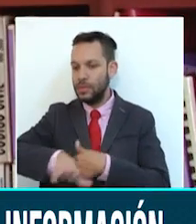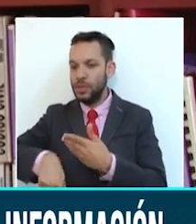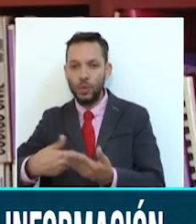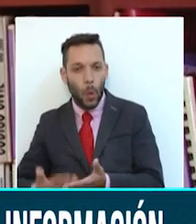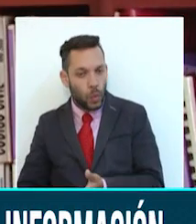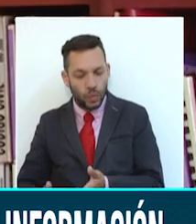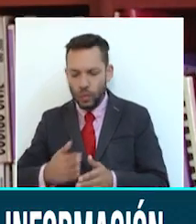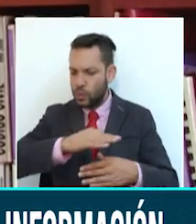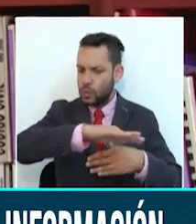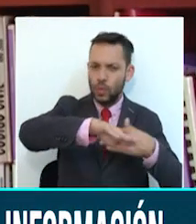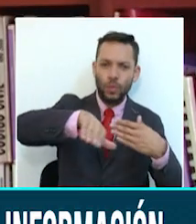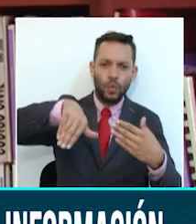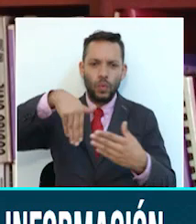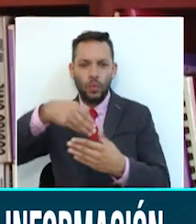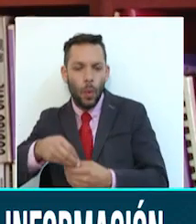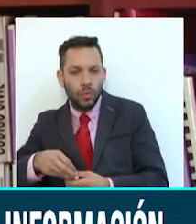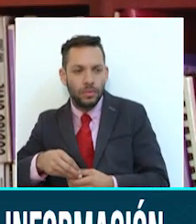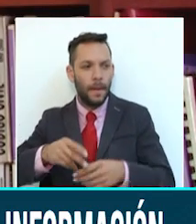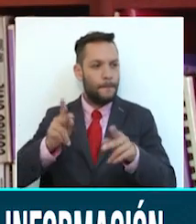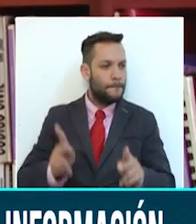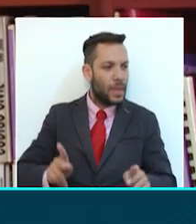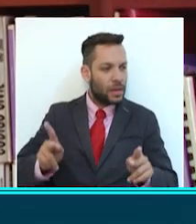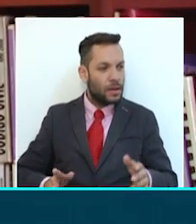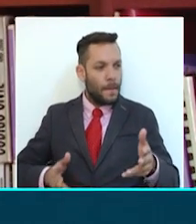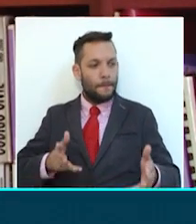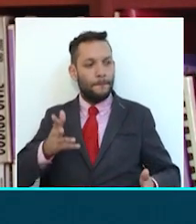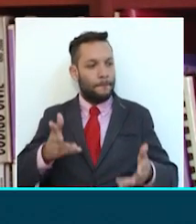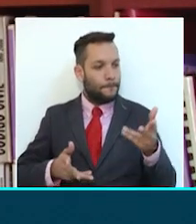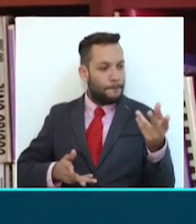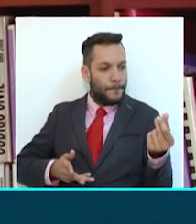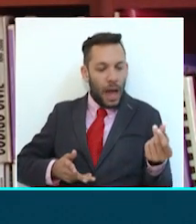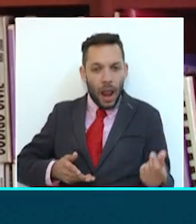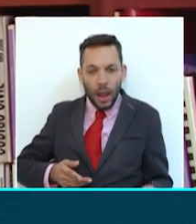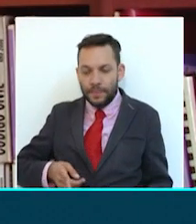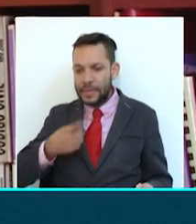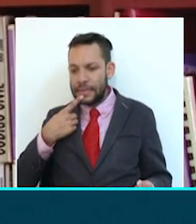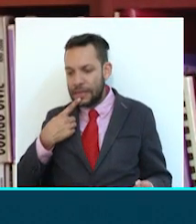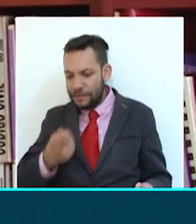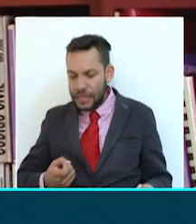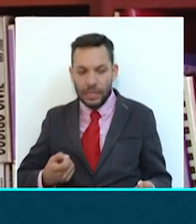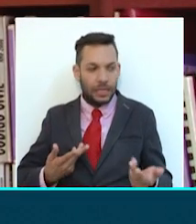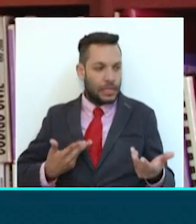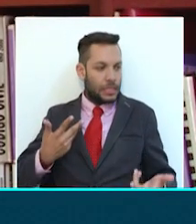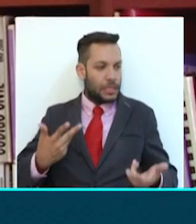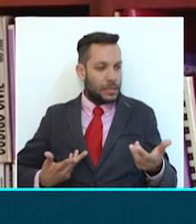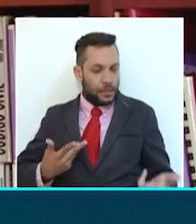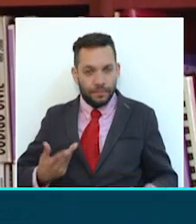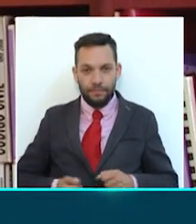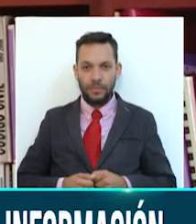absolutamente todos los consumidores se afectan y se perjudican cuando se presenta